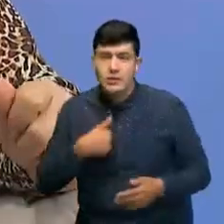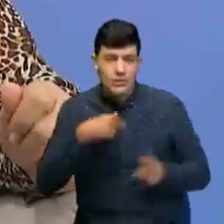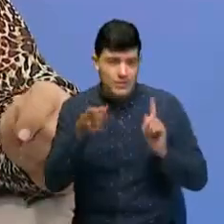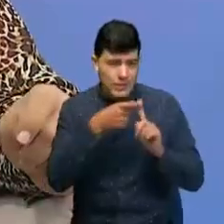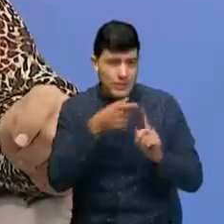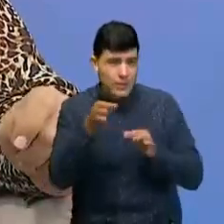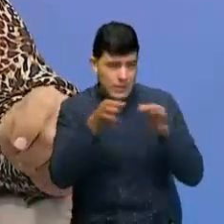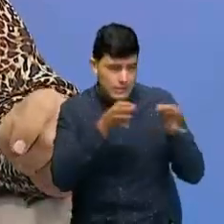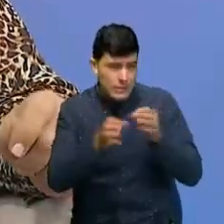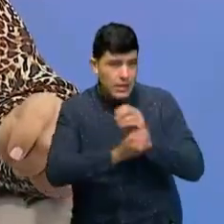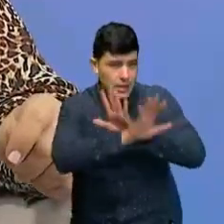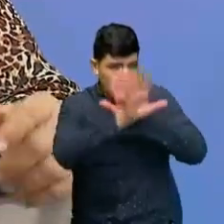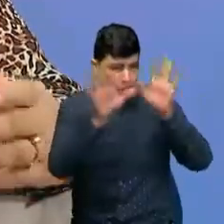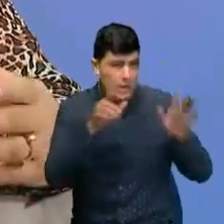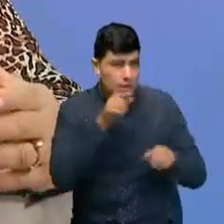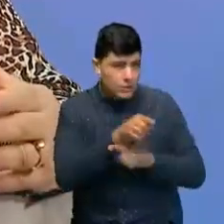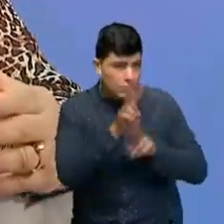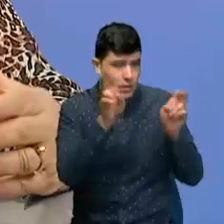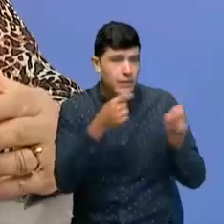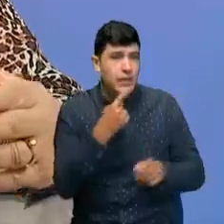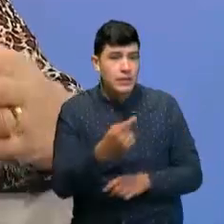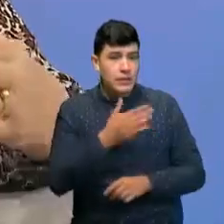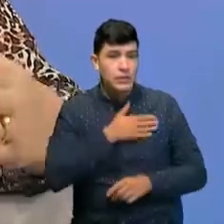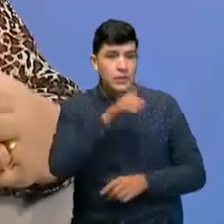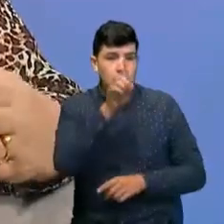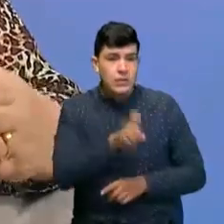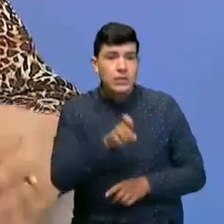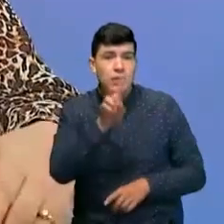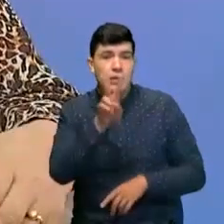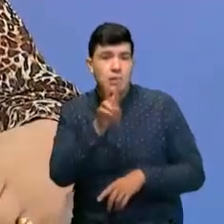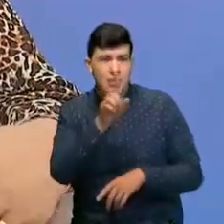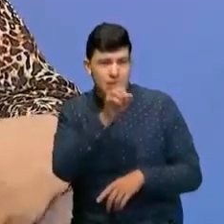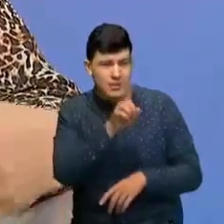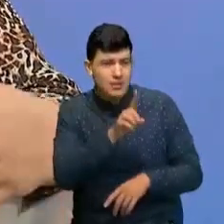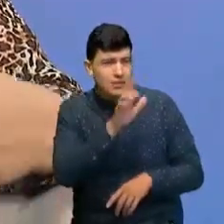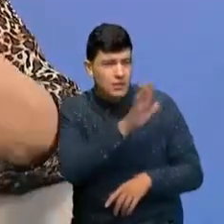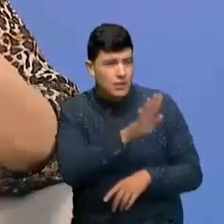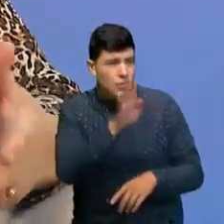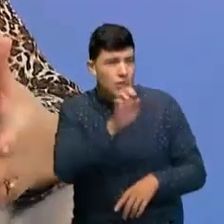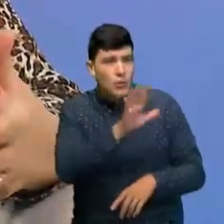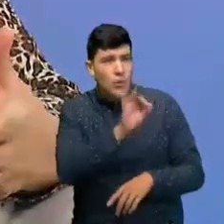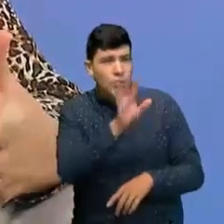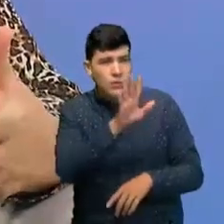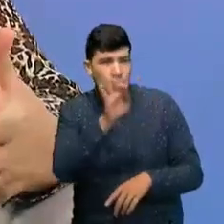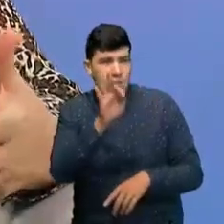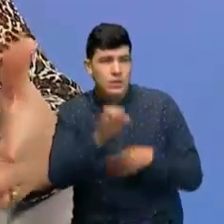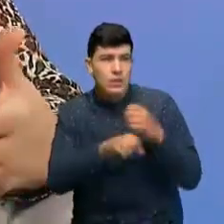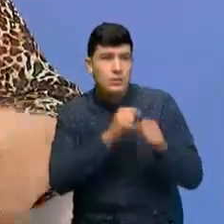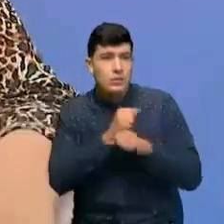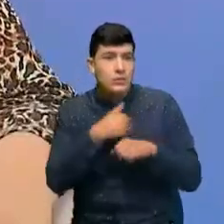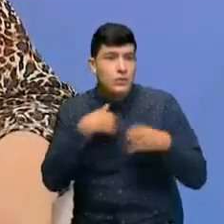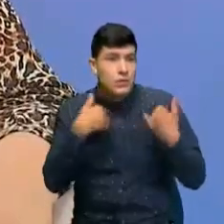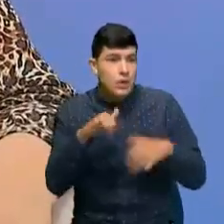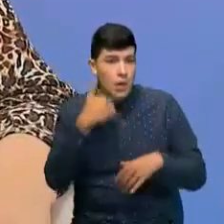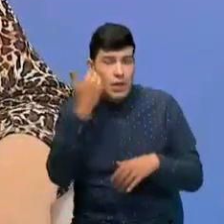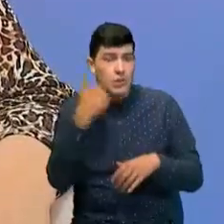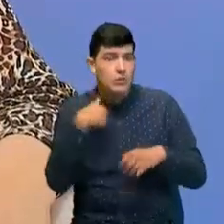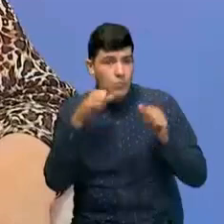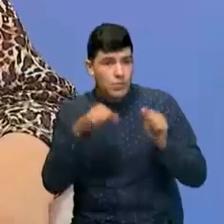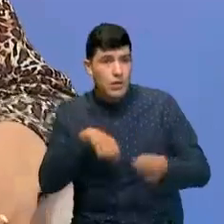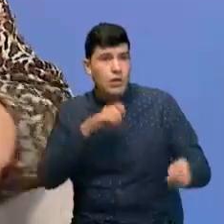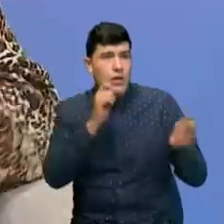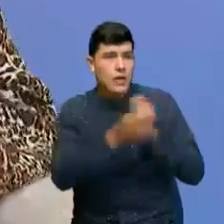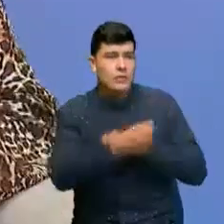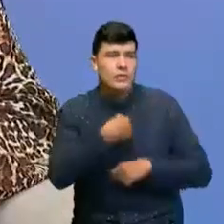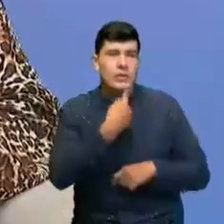aclarar a la televidente lo siguiente. Dice, ya tengo 61 años, 59, 58, ya me pasé la edad. ¿Me puedo trasladar? No, yo le